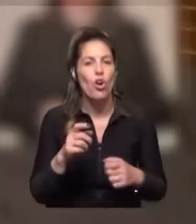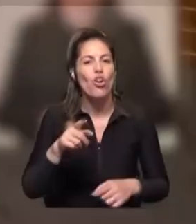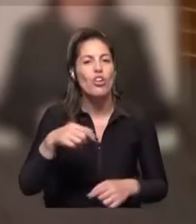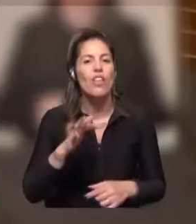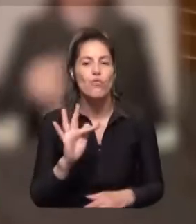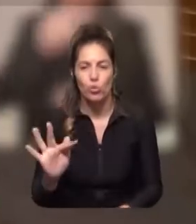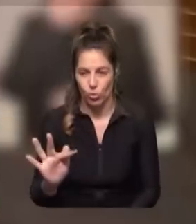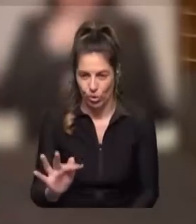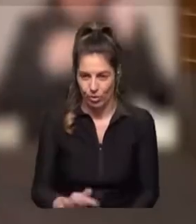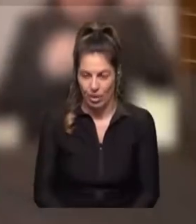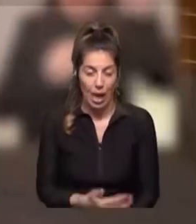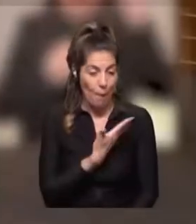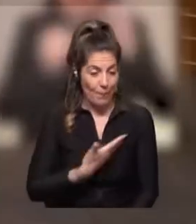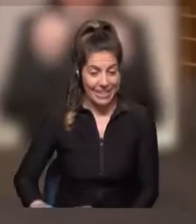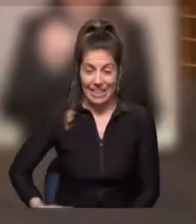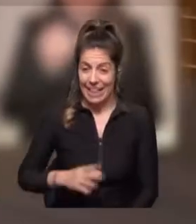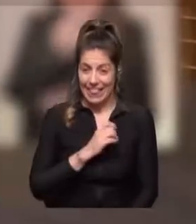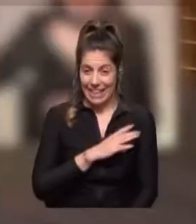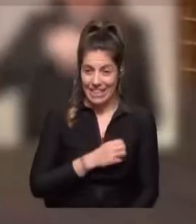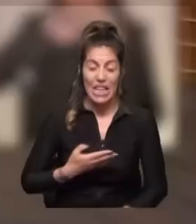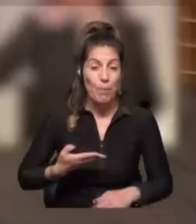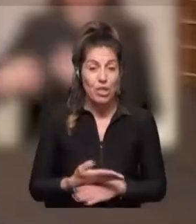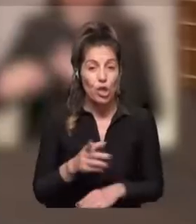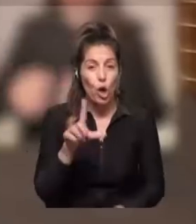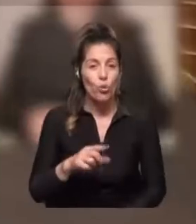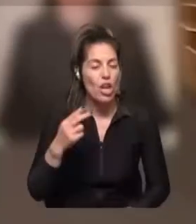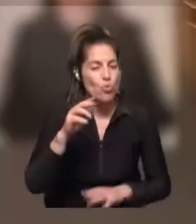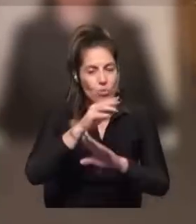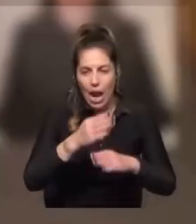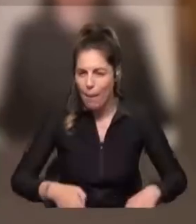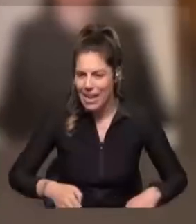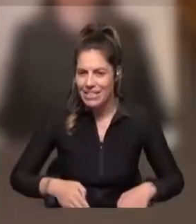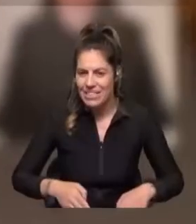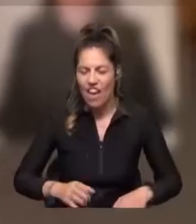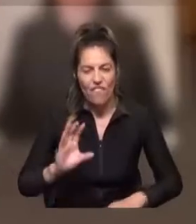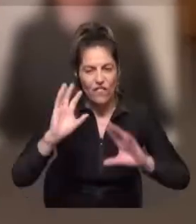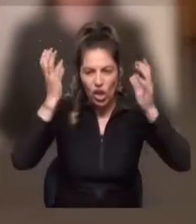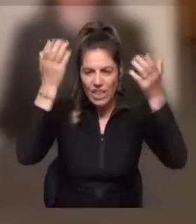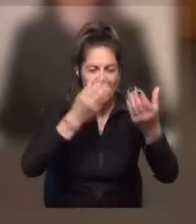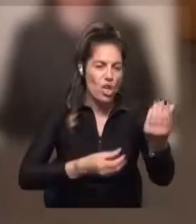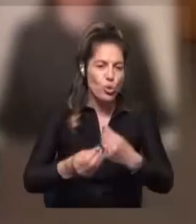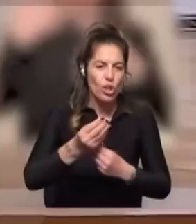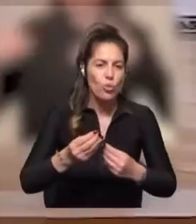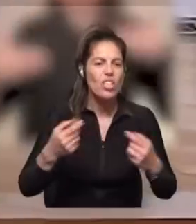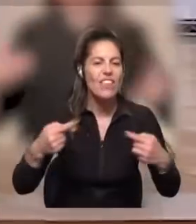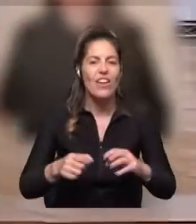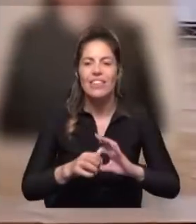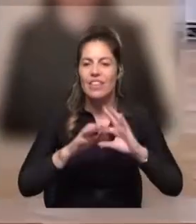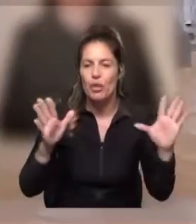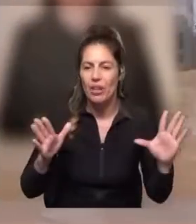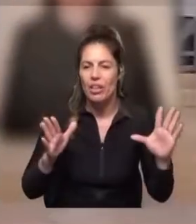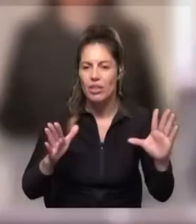vendrán el presidente de Chile Gabriel borics pidió este lunes que nunca más la violencia sustituya el debate democrático y dijo en el